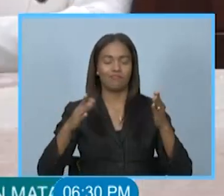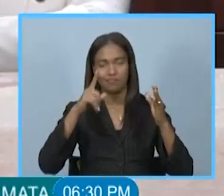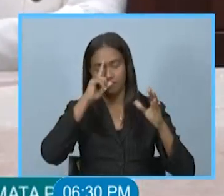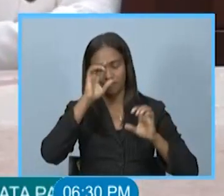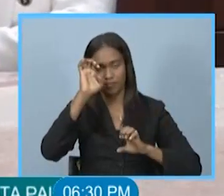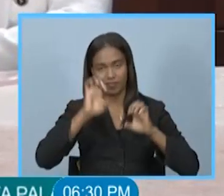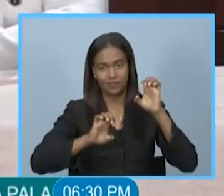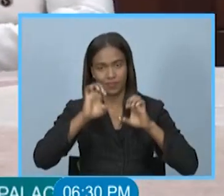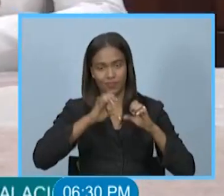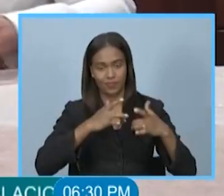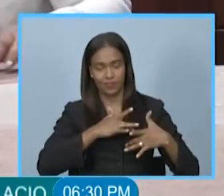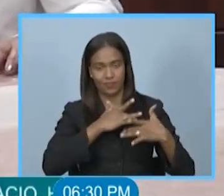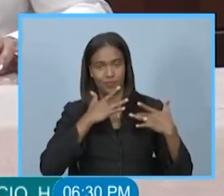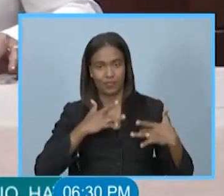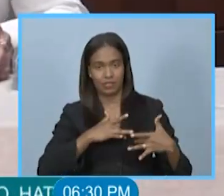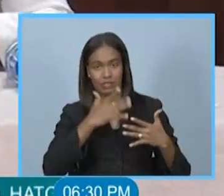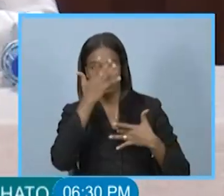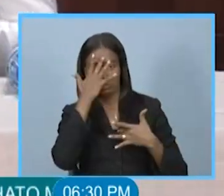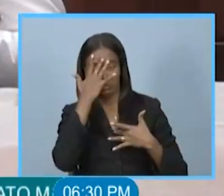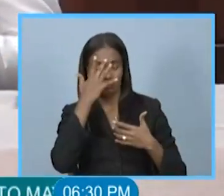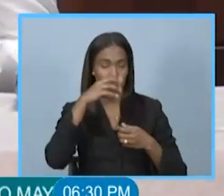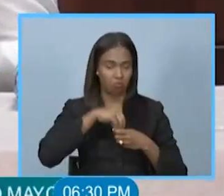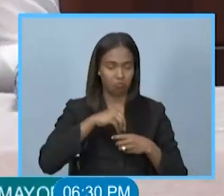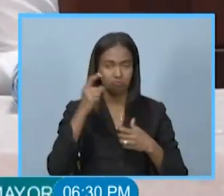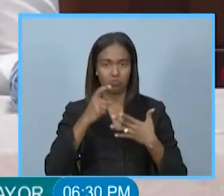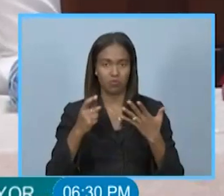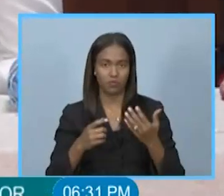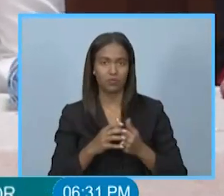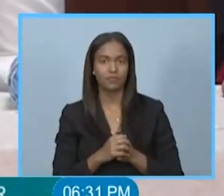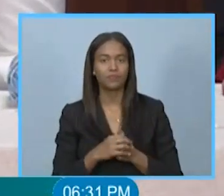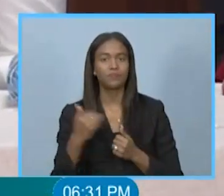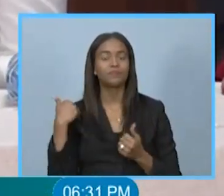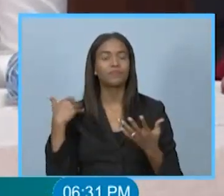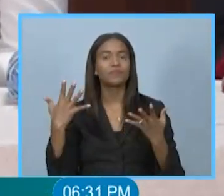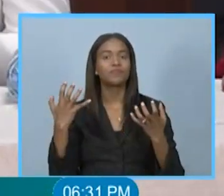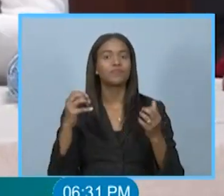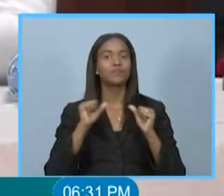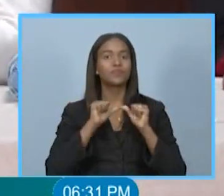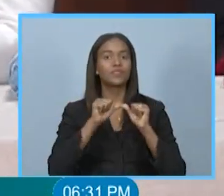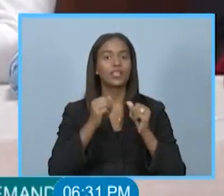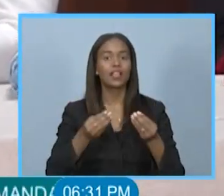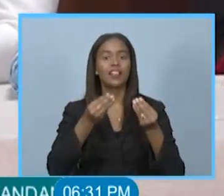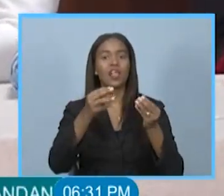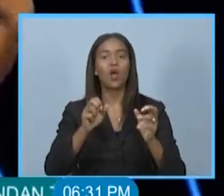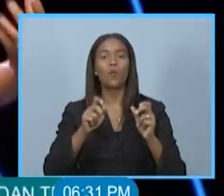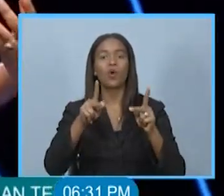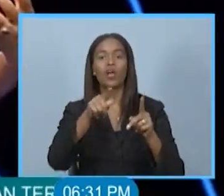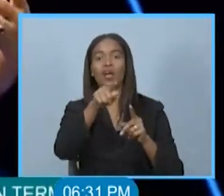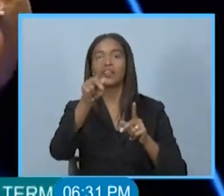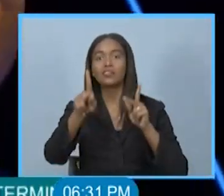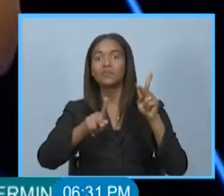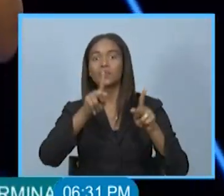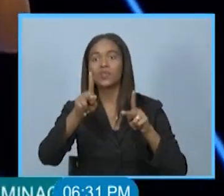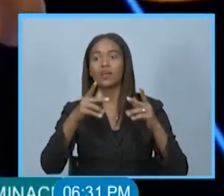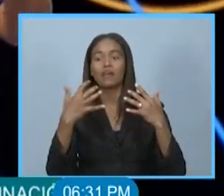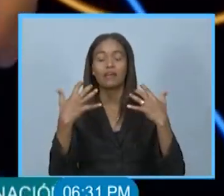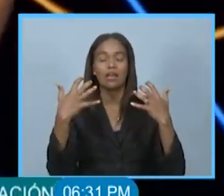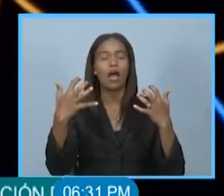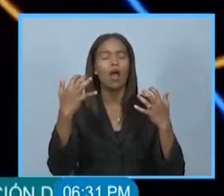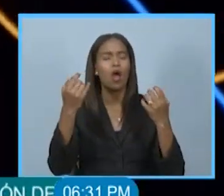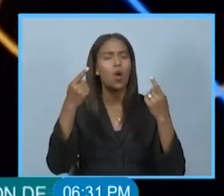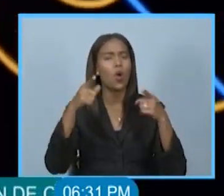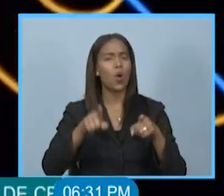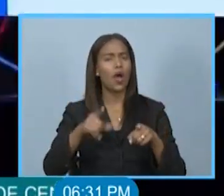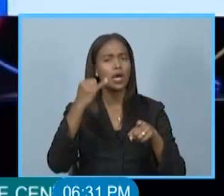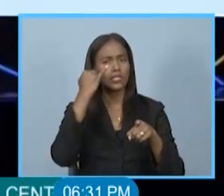evaluación cardiometabólica yo quiero seguir dándole la oportunidad a los chicos en el caso que ustedes